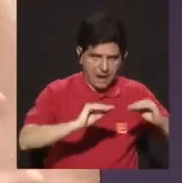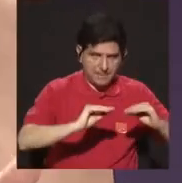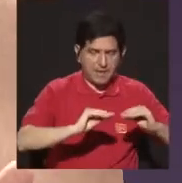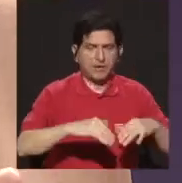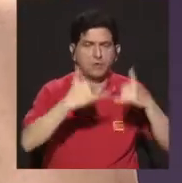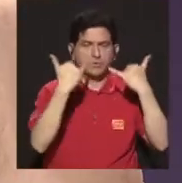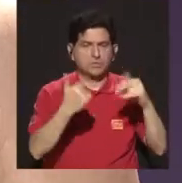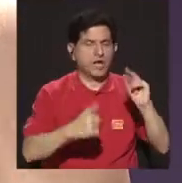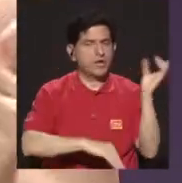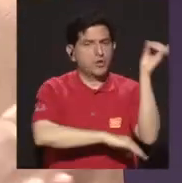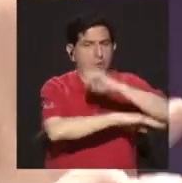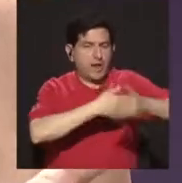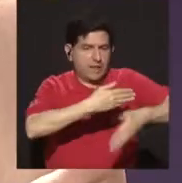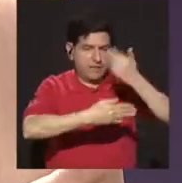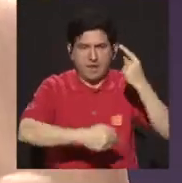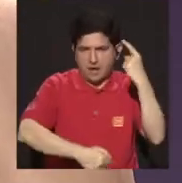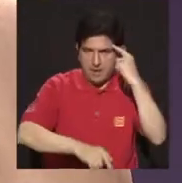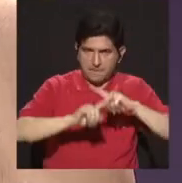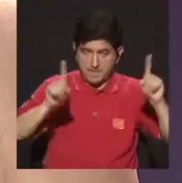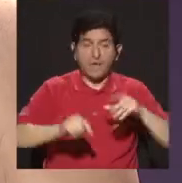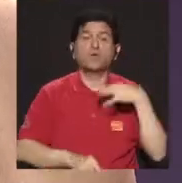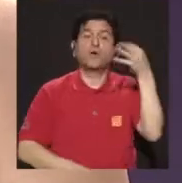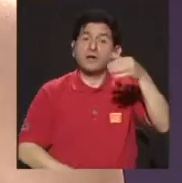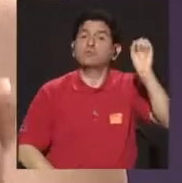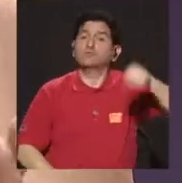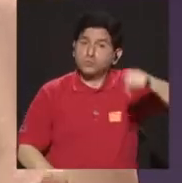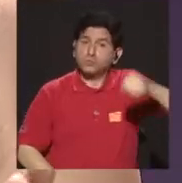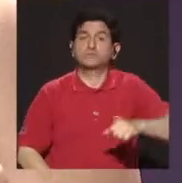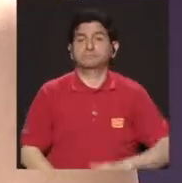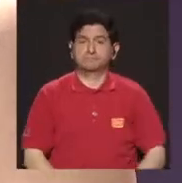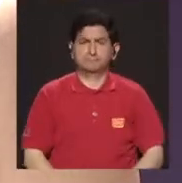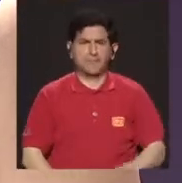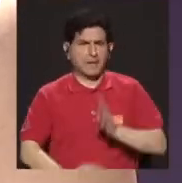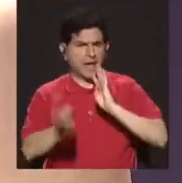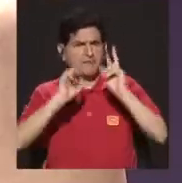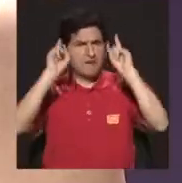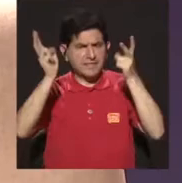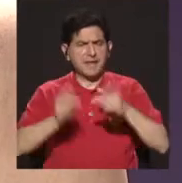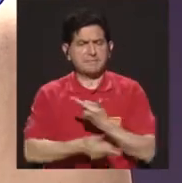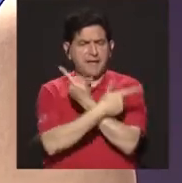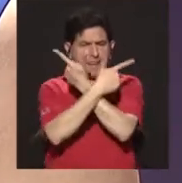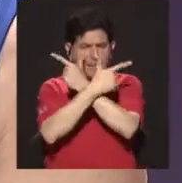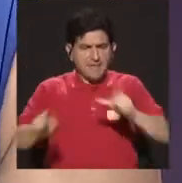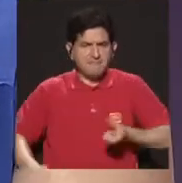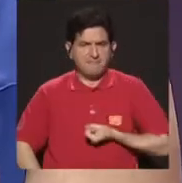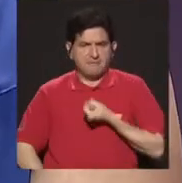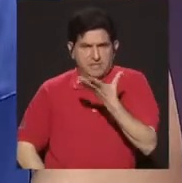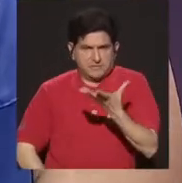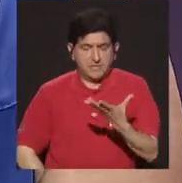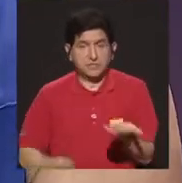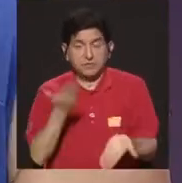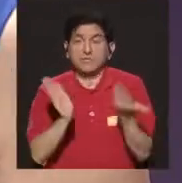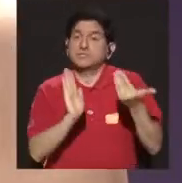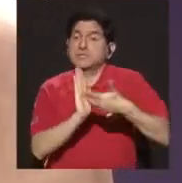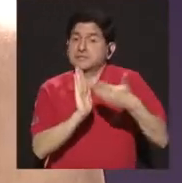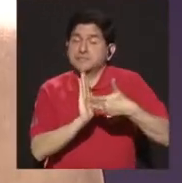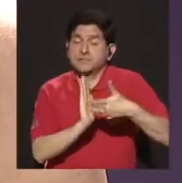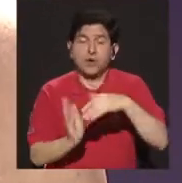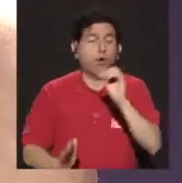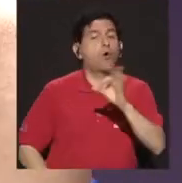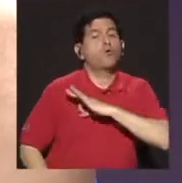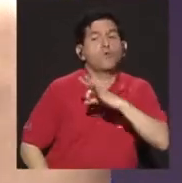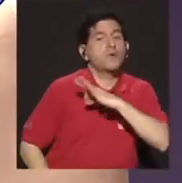ya no en la fecha que se pensaba pero que se va a realizar en algún momento conversamos sobre el tema de la libertad de expresión puede que afecte o puede que